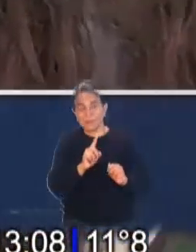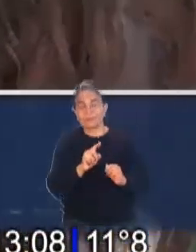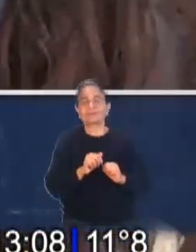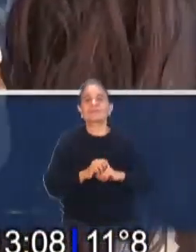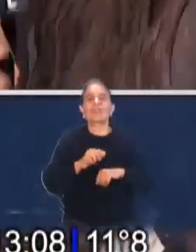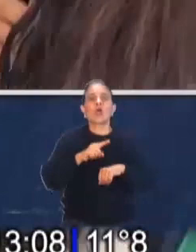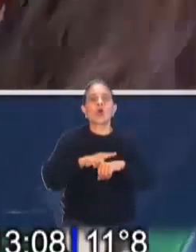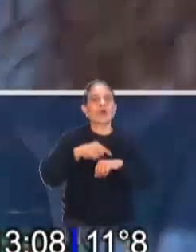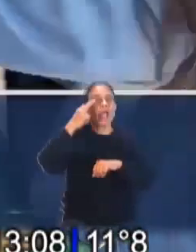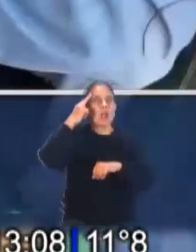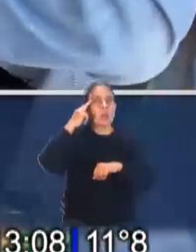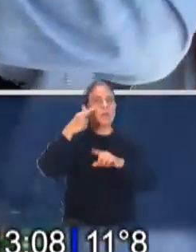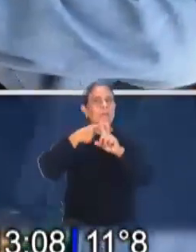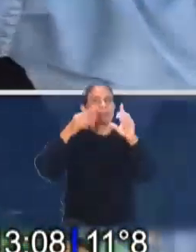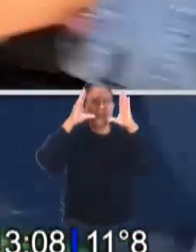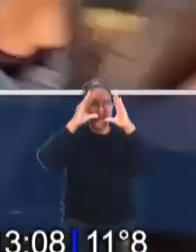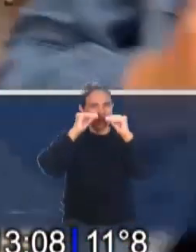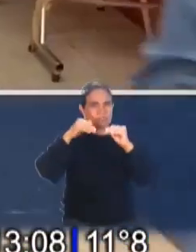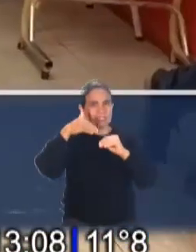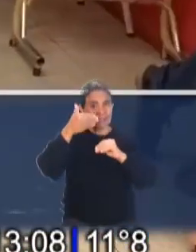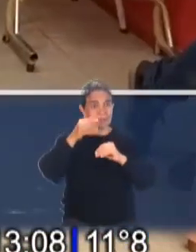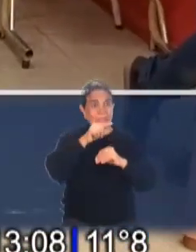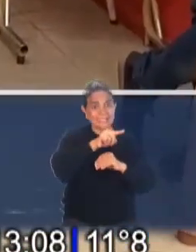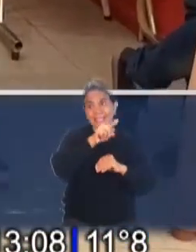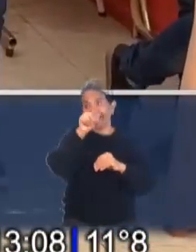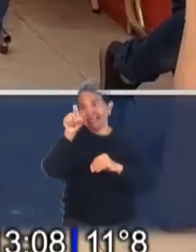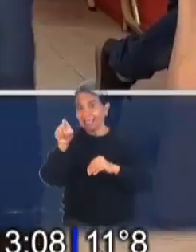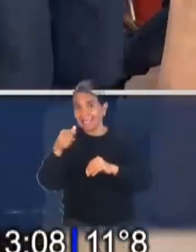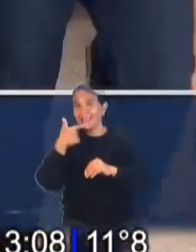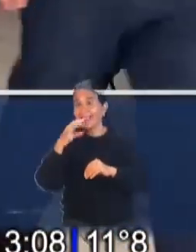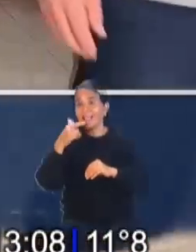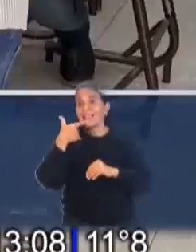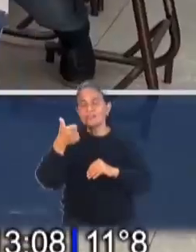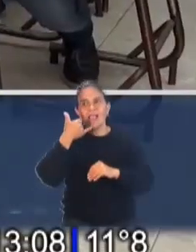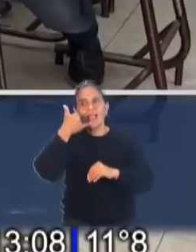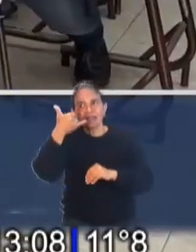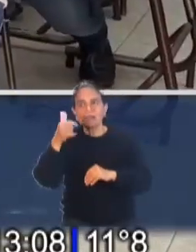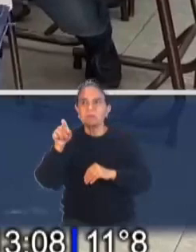21 lo llamó para felicitarlo y confirmarle su triunfo.